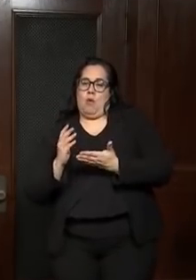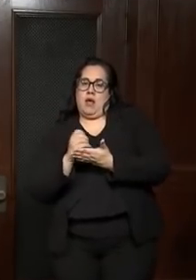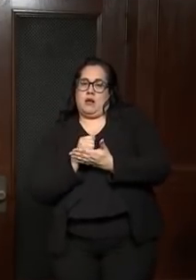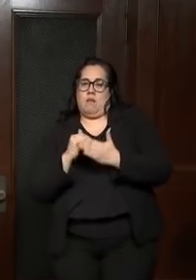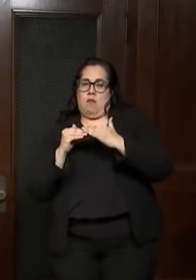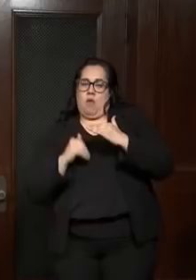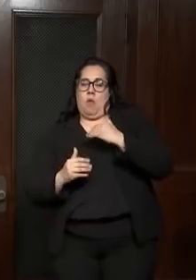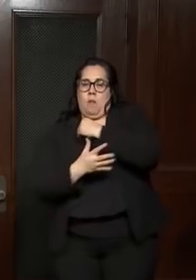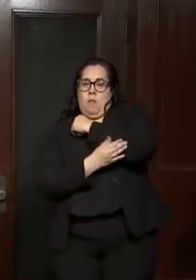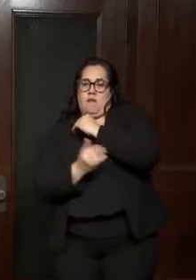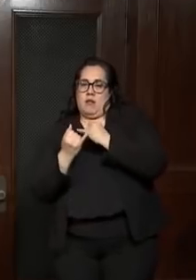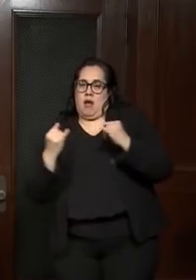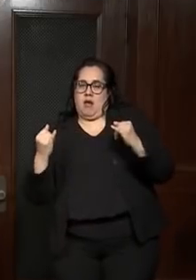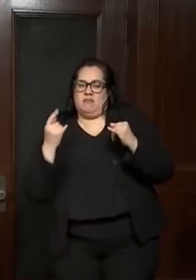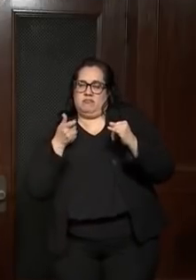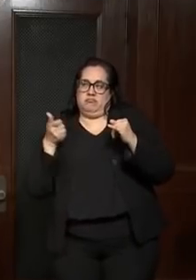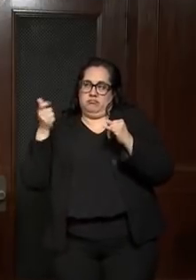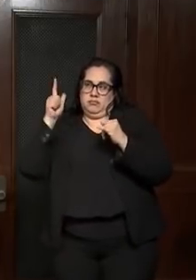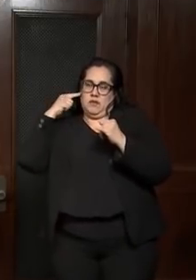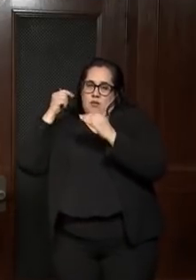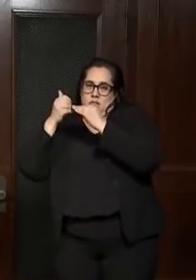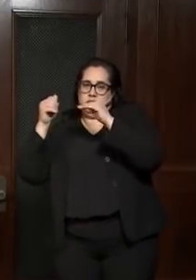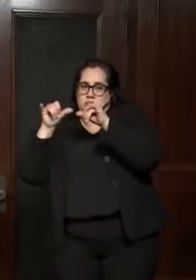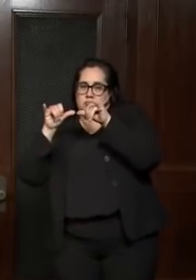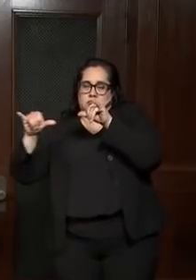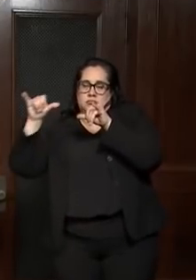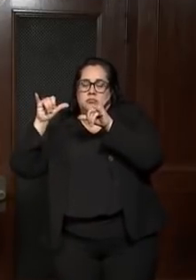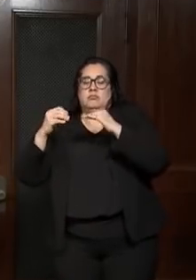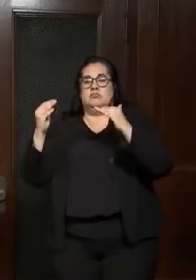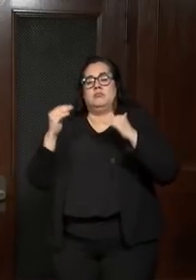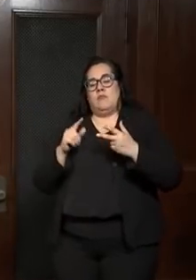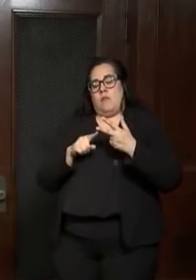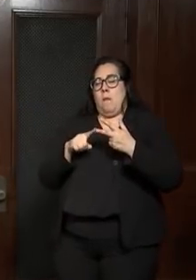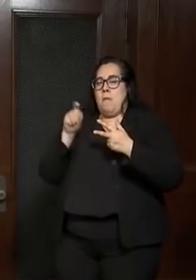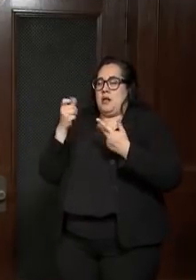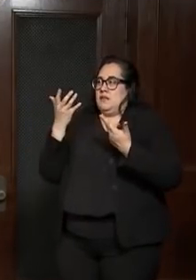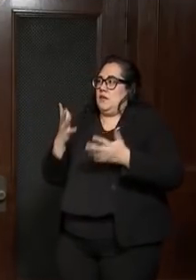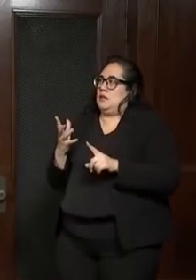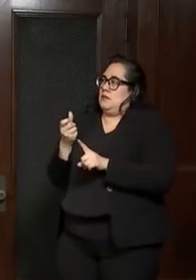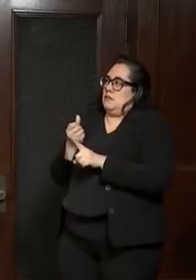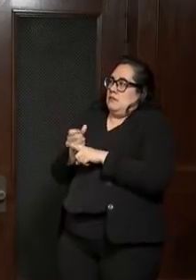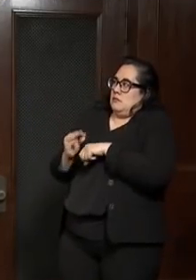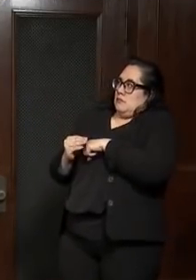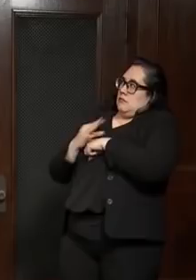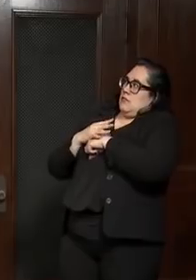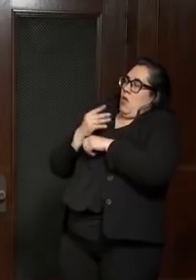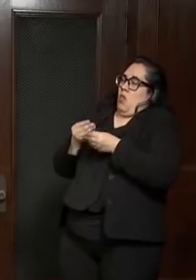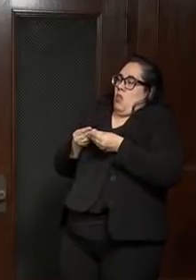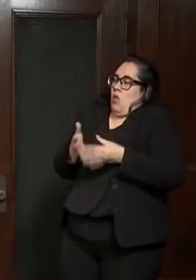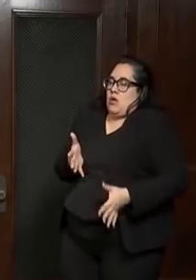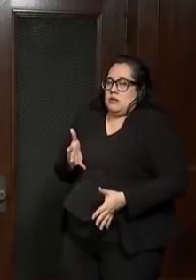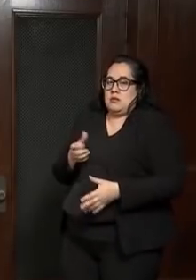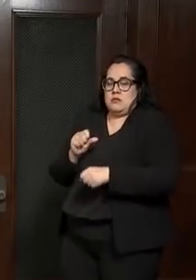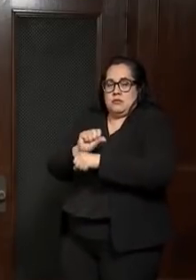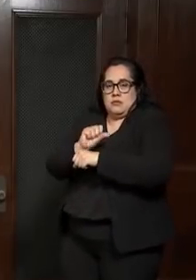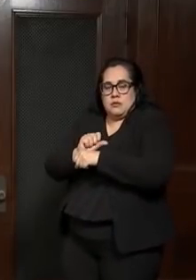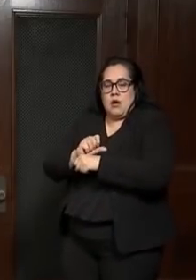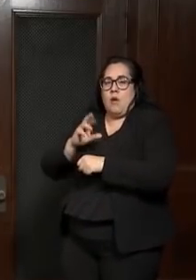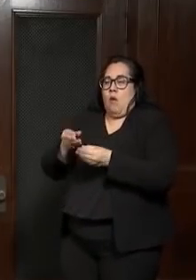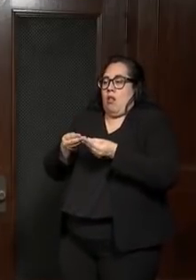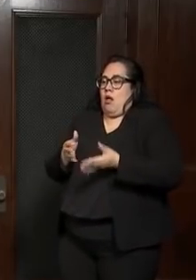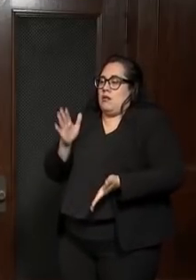pobreza nacional antes de la crisis y haber sido afectados por la pérdida de un empleo o